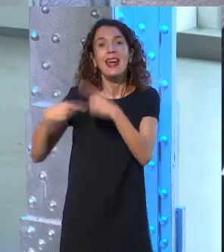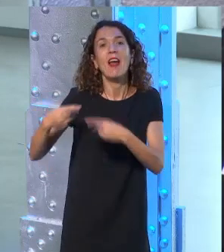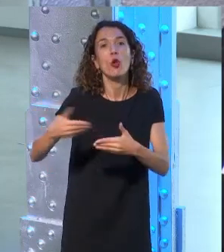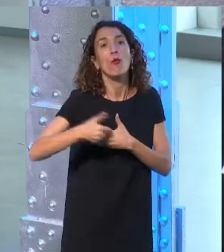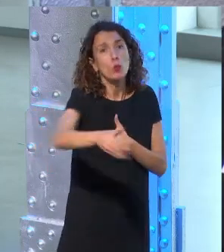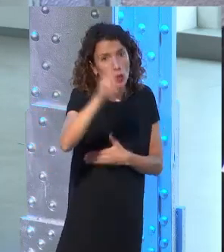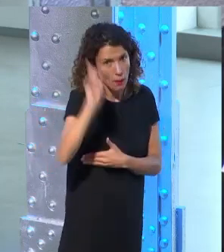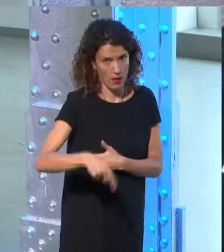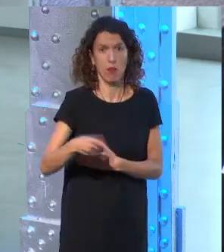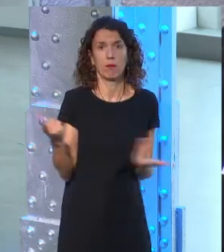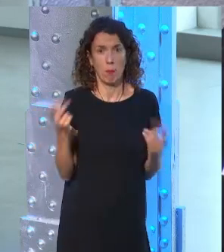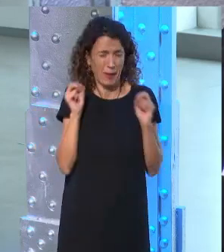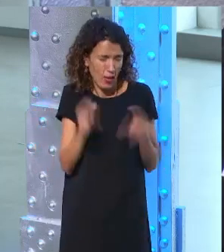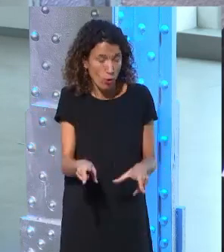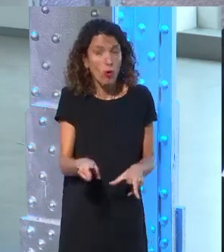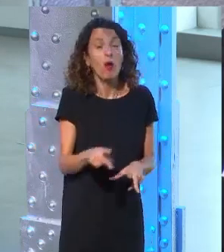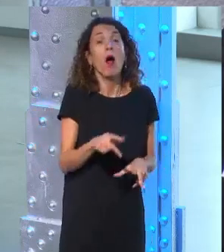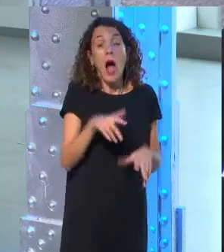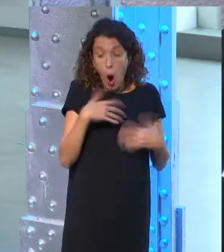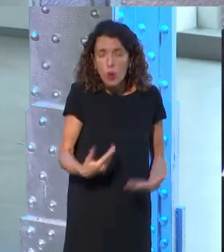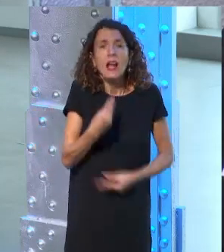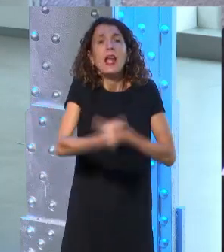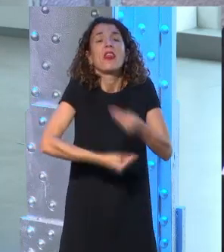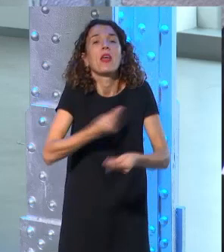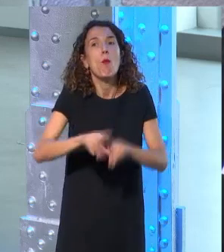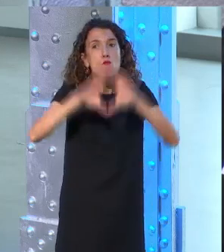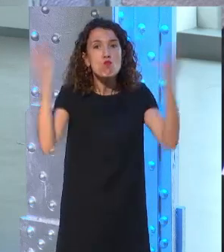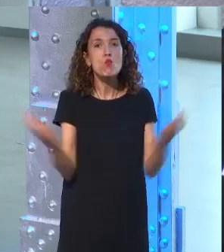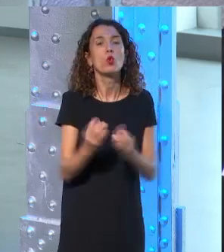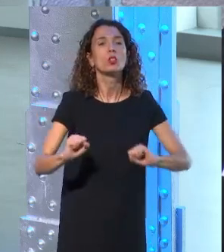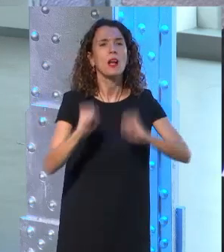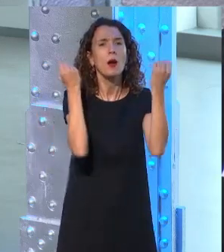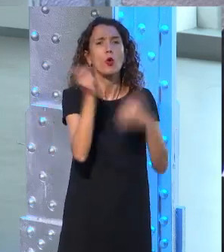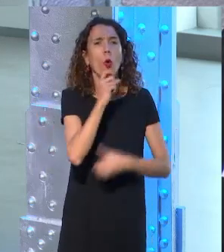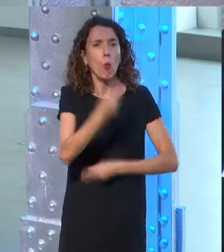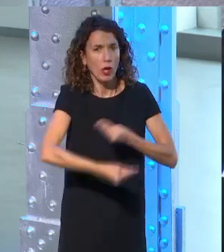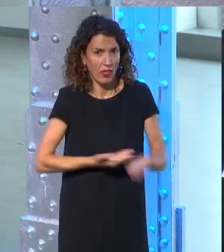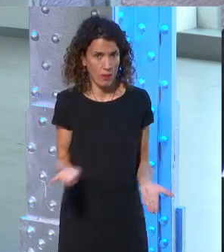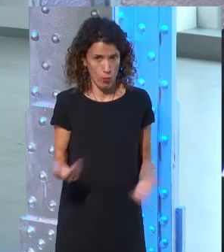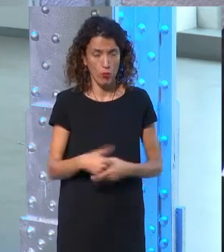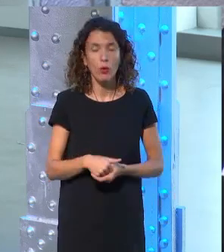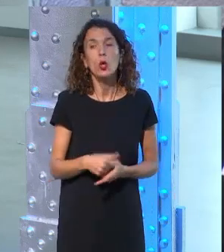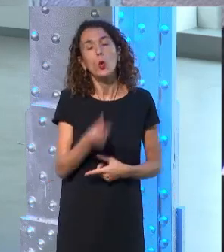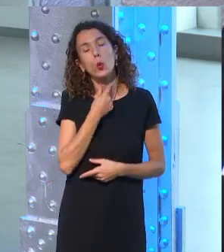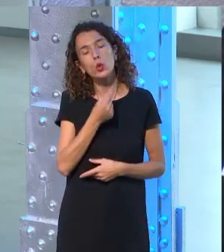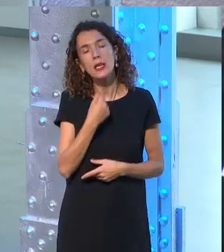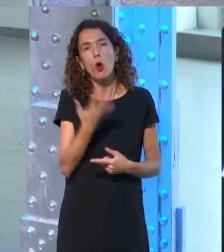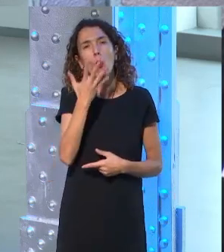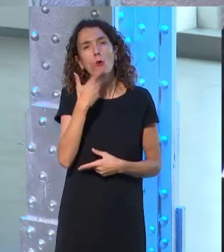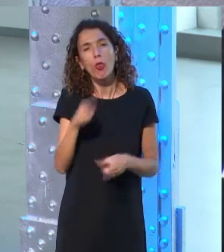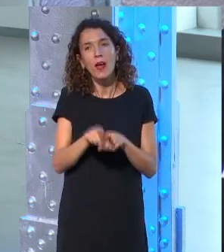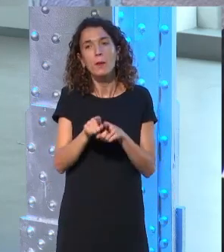futuras. ¿Qué deberíamos hacer para salvar el planeta? En TNI nos gustaría conocer